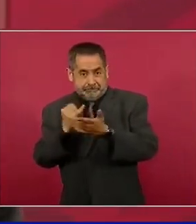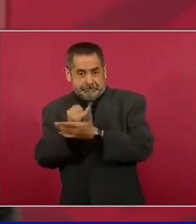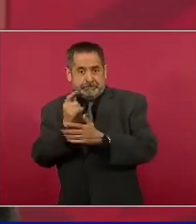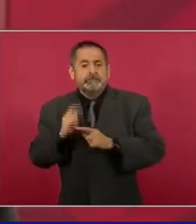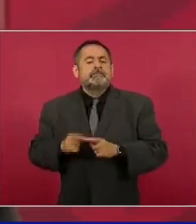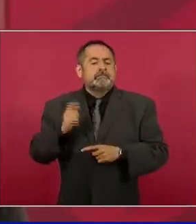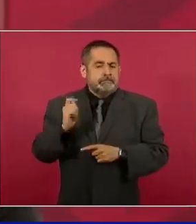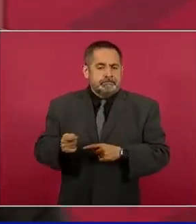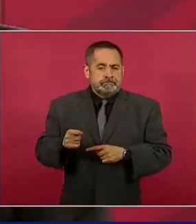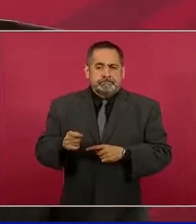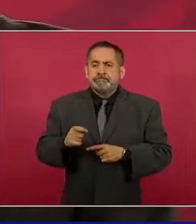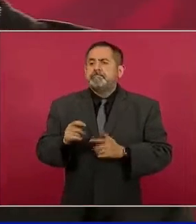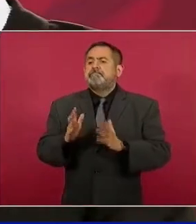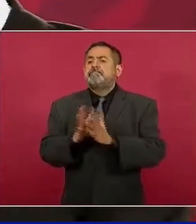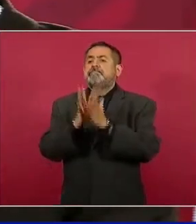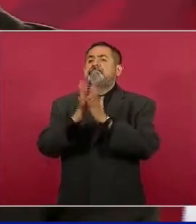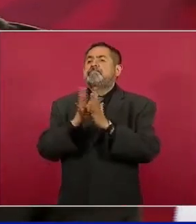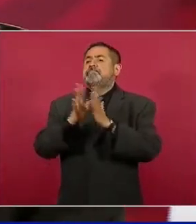hacer valer